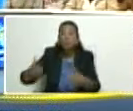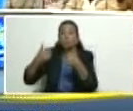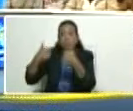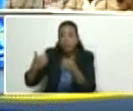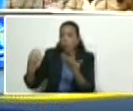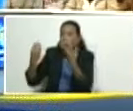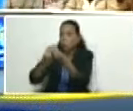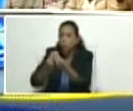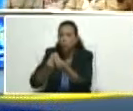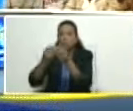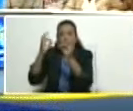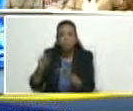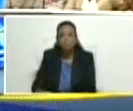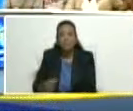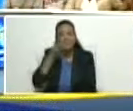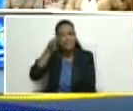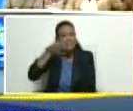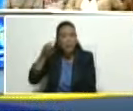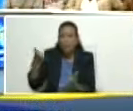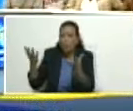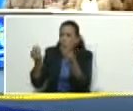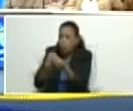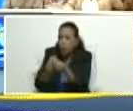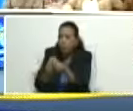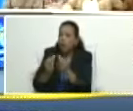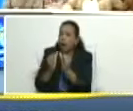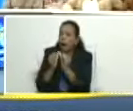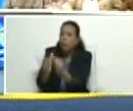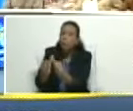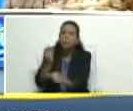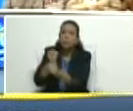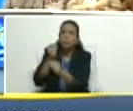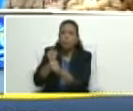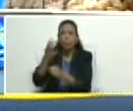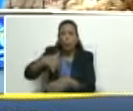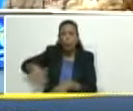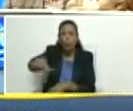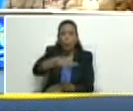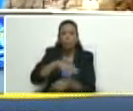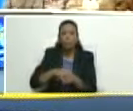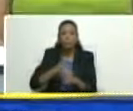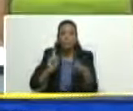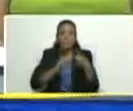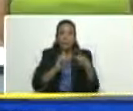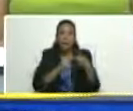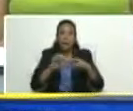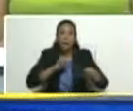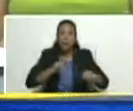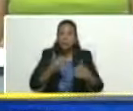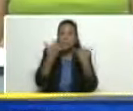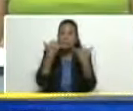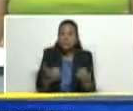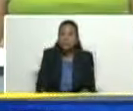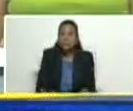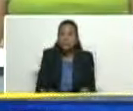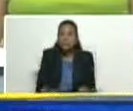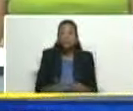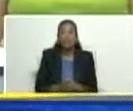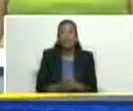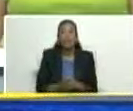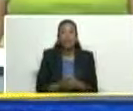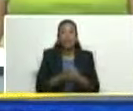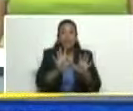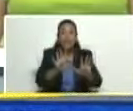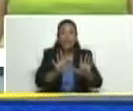siempre, siempre por siempre. Segunda acción de este décimo